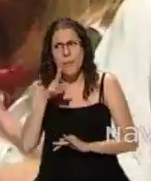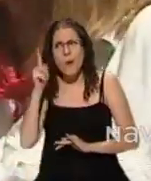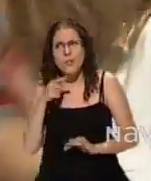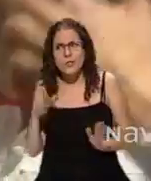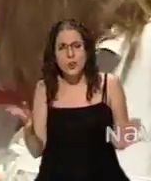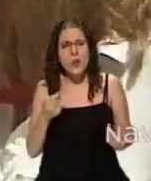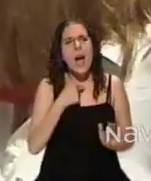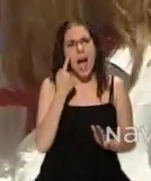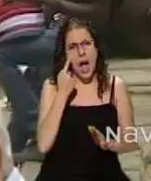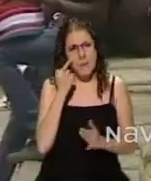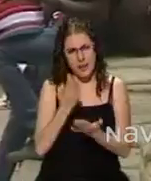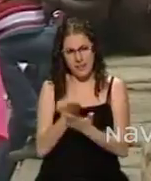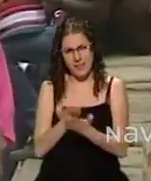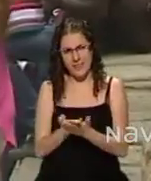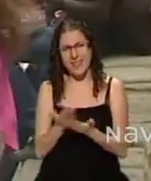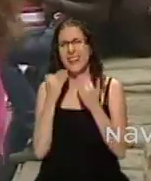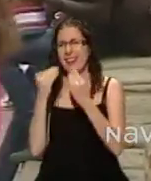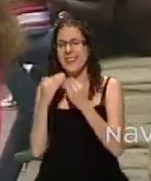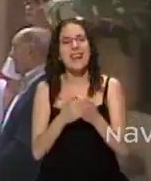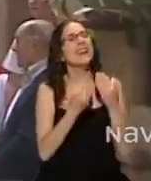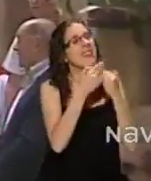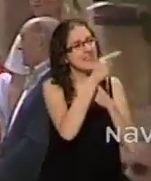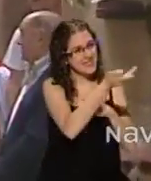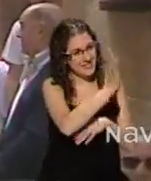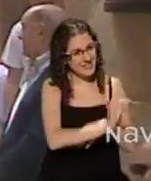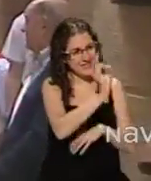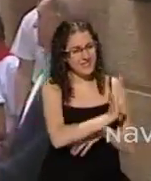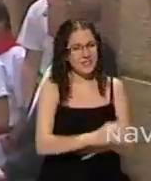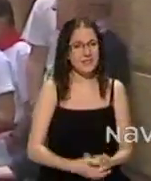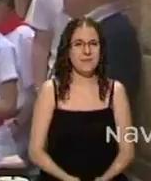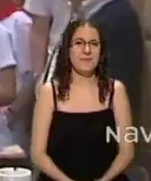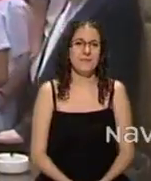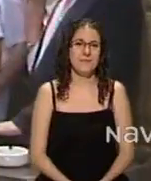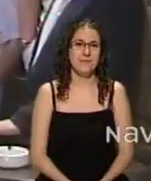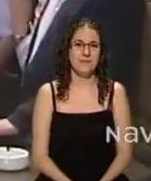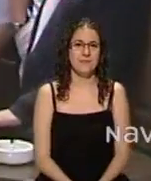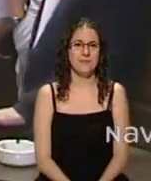Lo digo yo. Vamos a comprobarlo. Gracias. Bueno, a ti. Hasta luego.